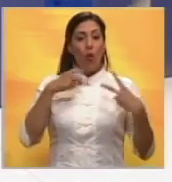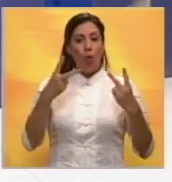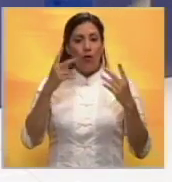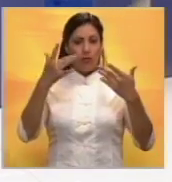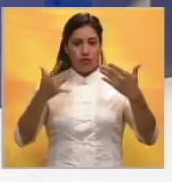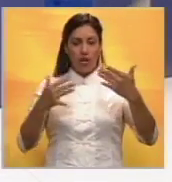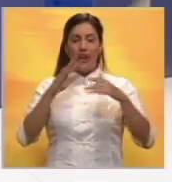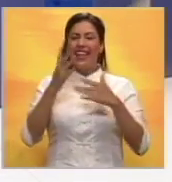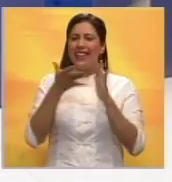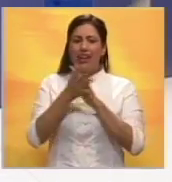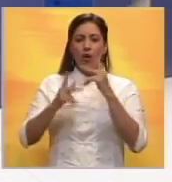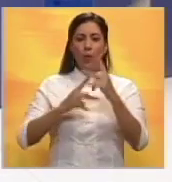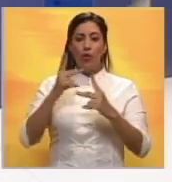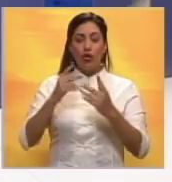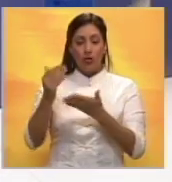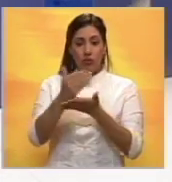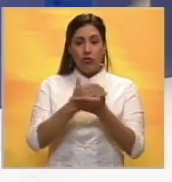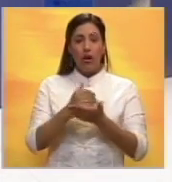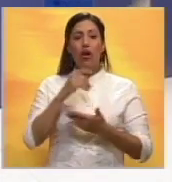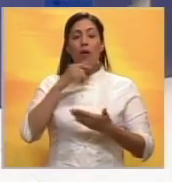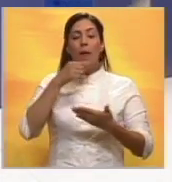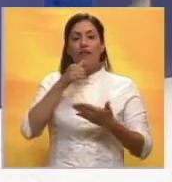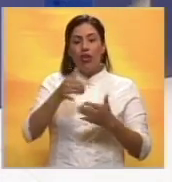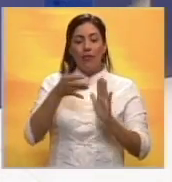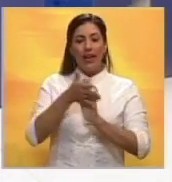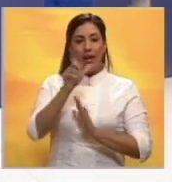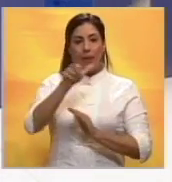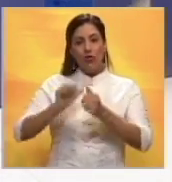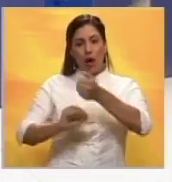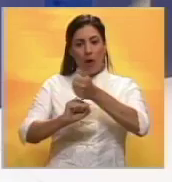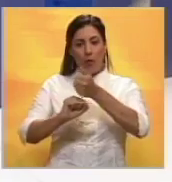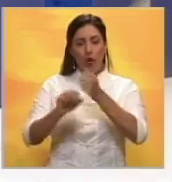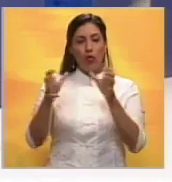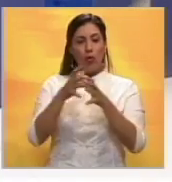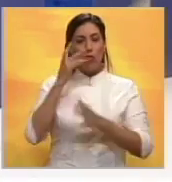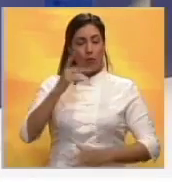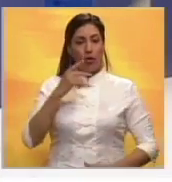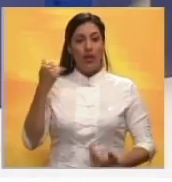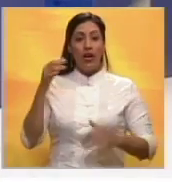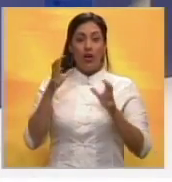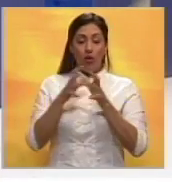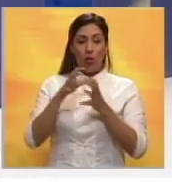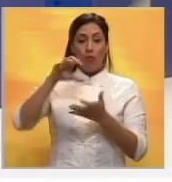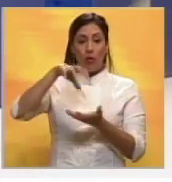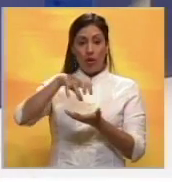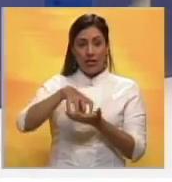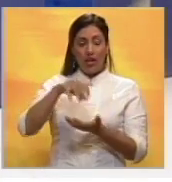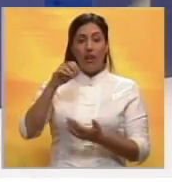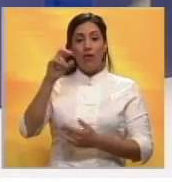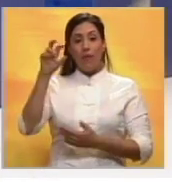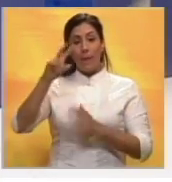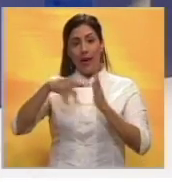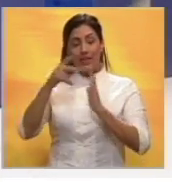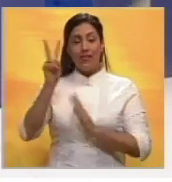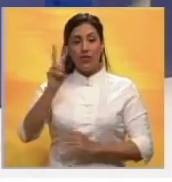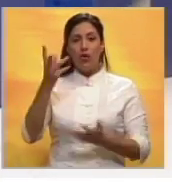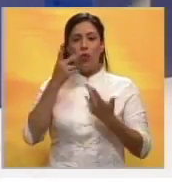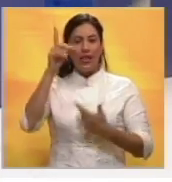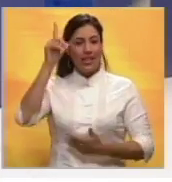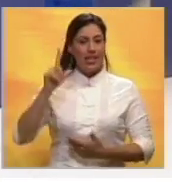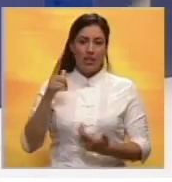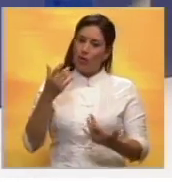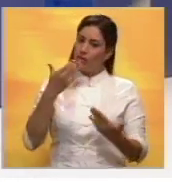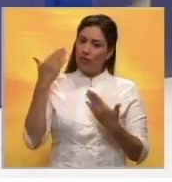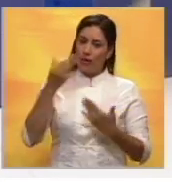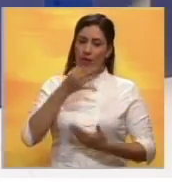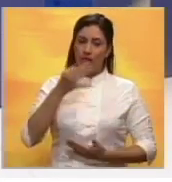detalles del proceso para la renovación de las nóminas de militantes lirio Pérez desde la sede del ente electoral en Plaza Venezuela nos trae los detalles